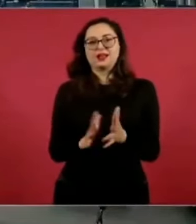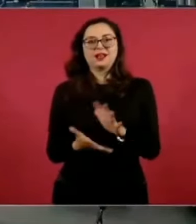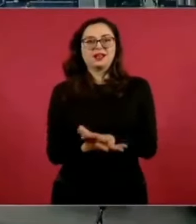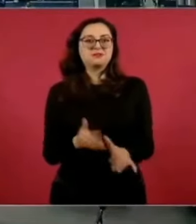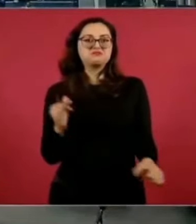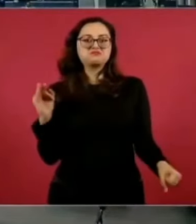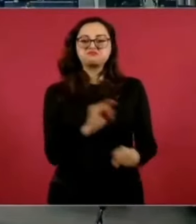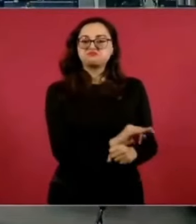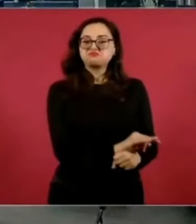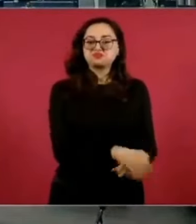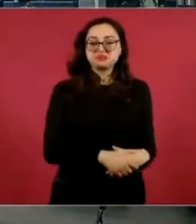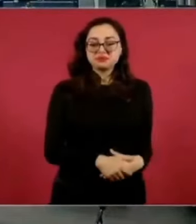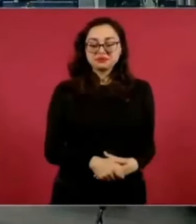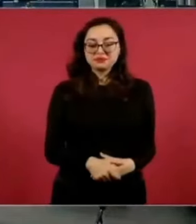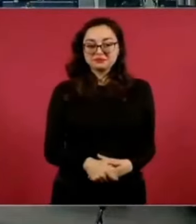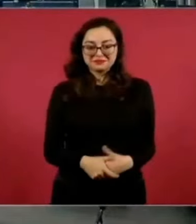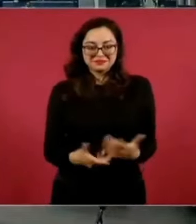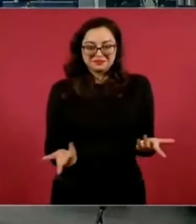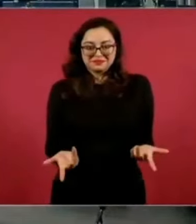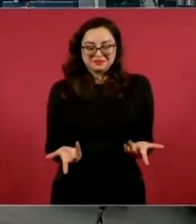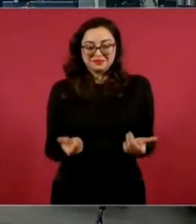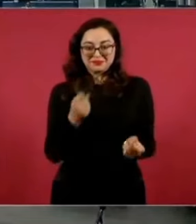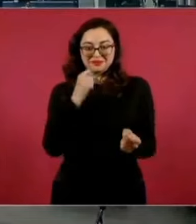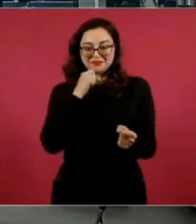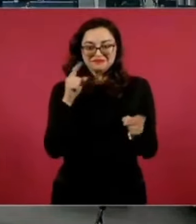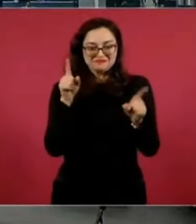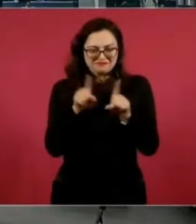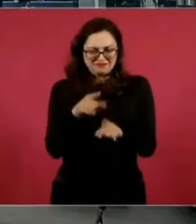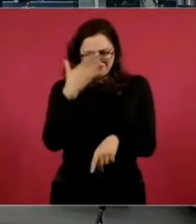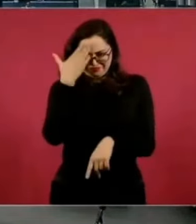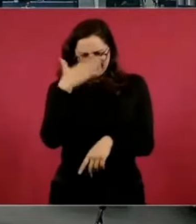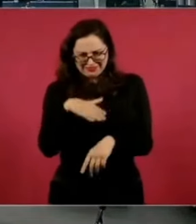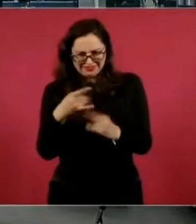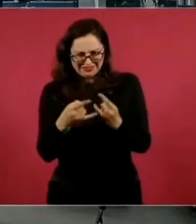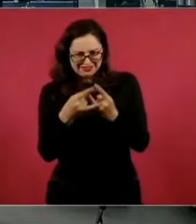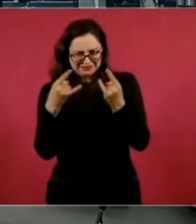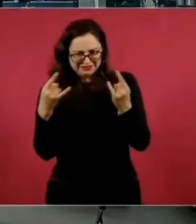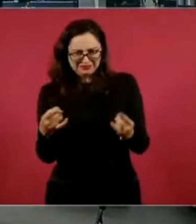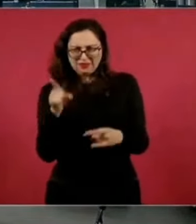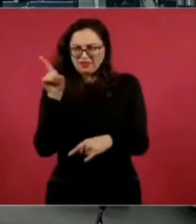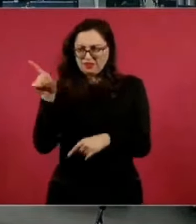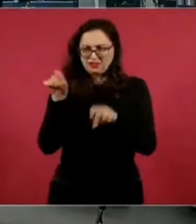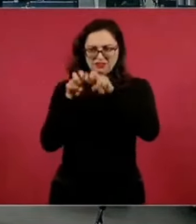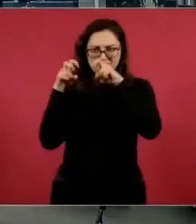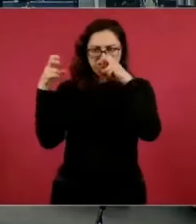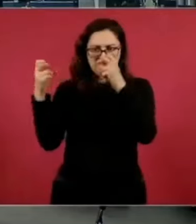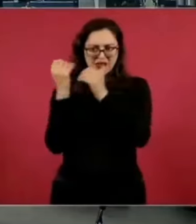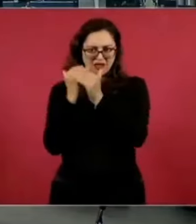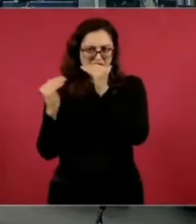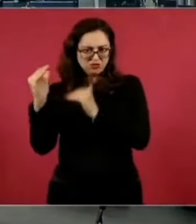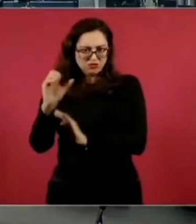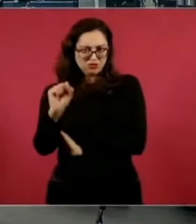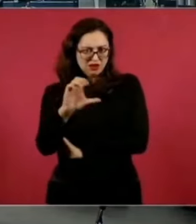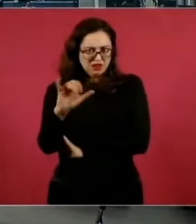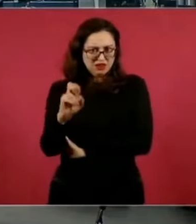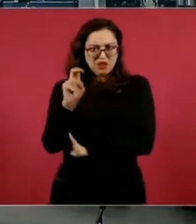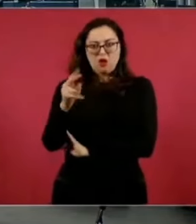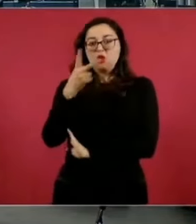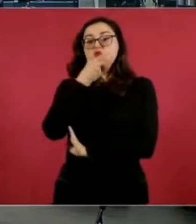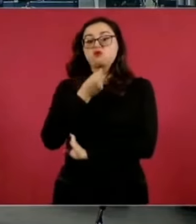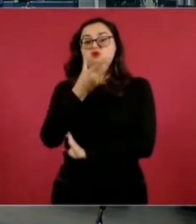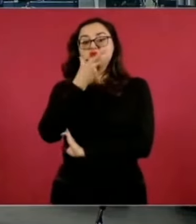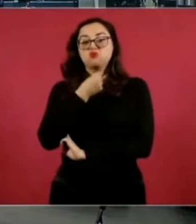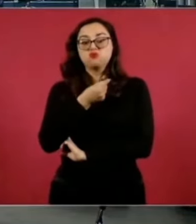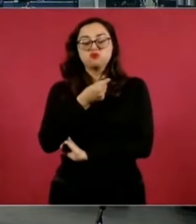ministro este famosísimo ministro este